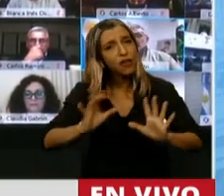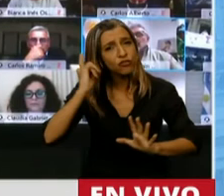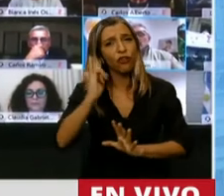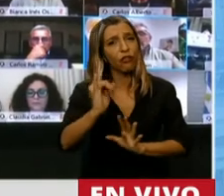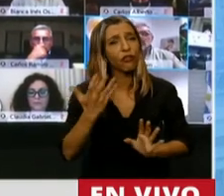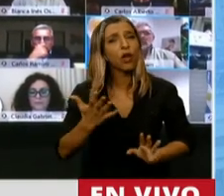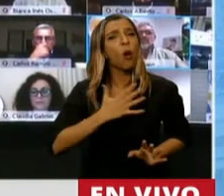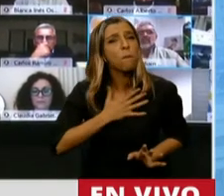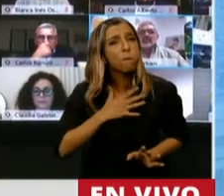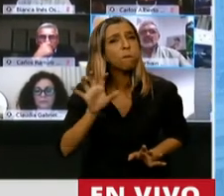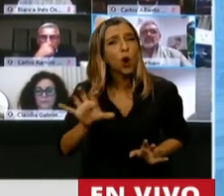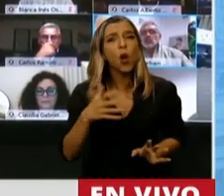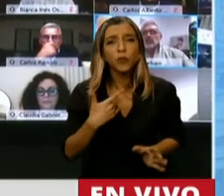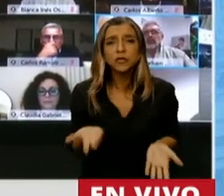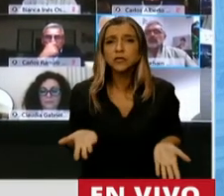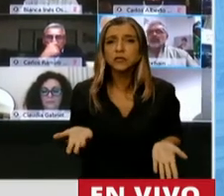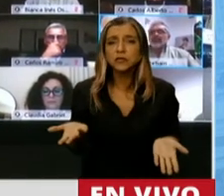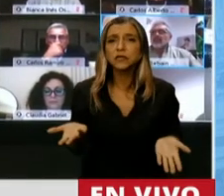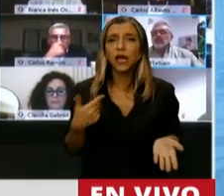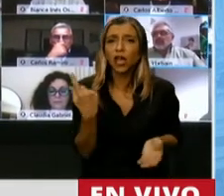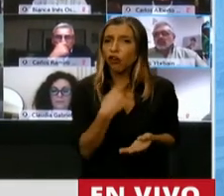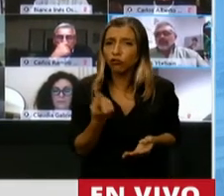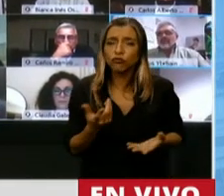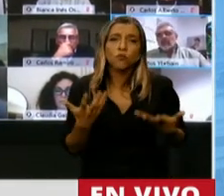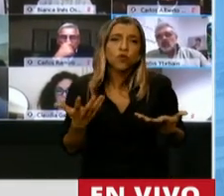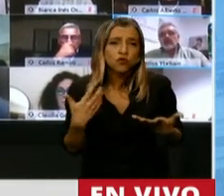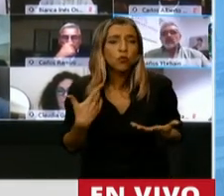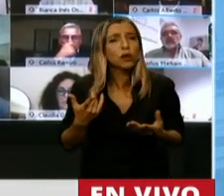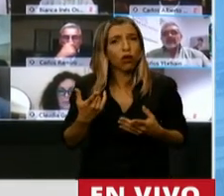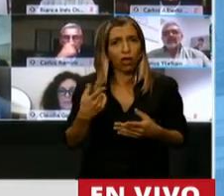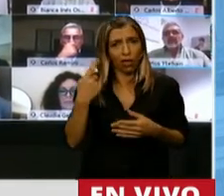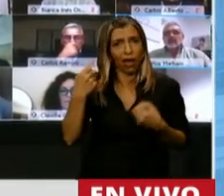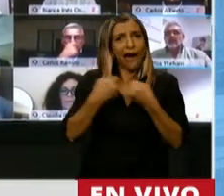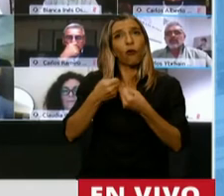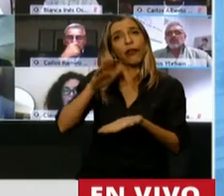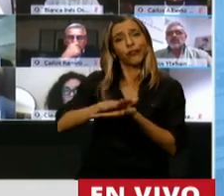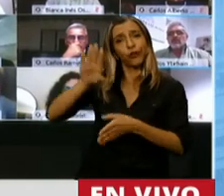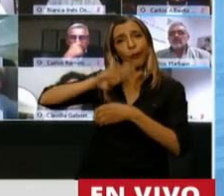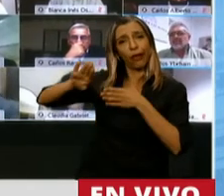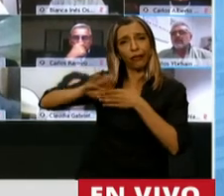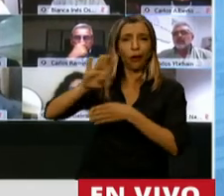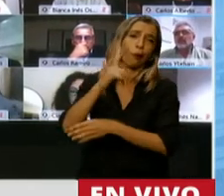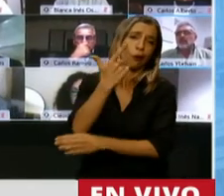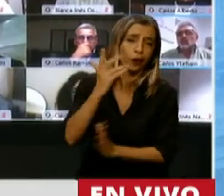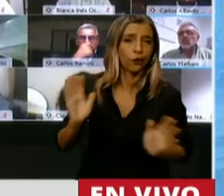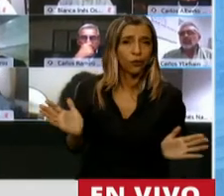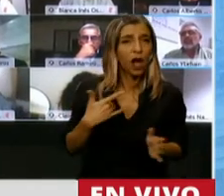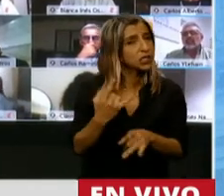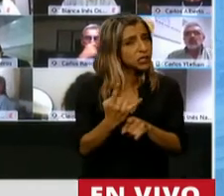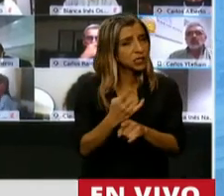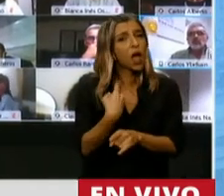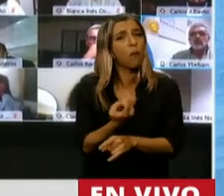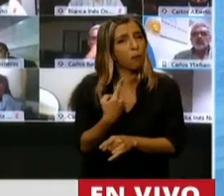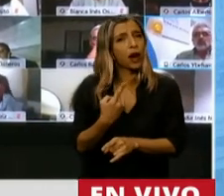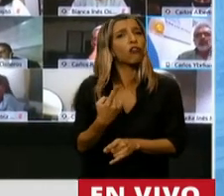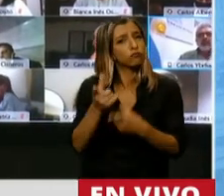que no toma deuda estamos en total desacuerdo en el endeudamiento y siempre hemos sido un crítico porque